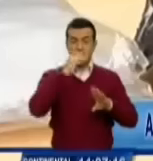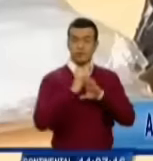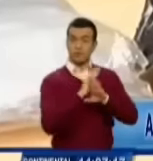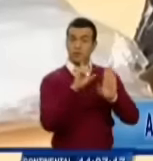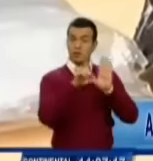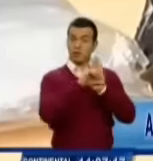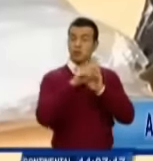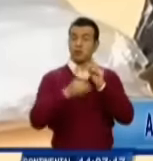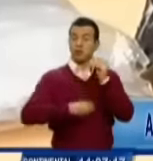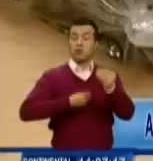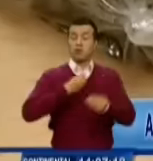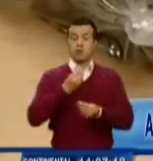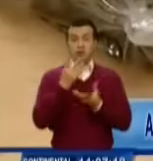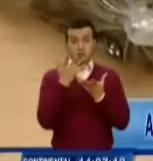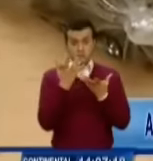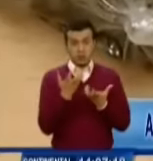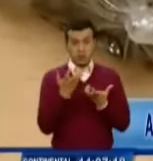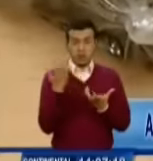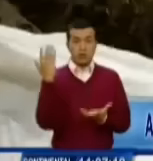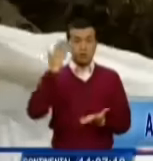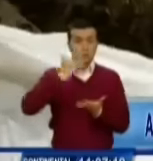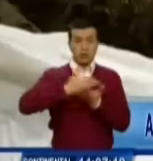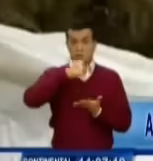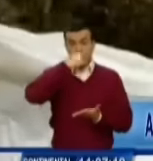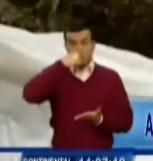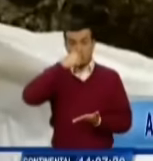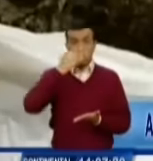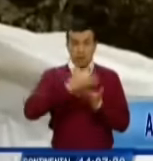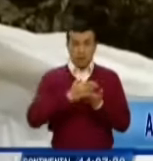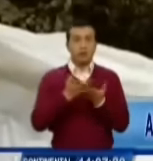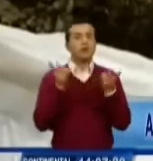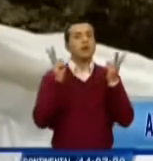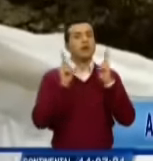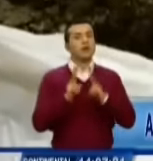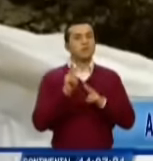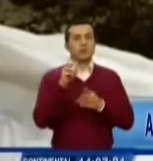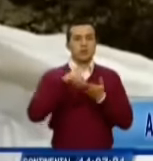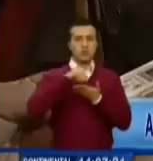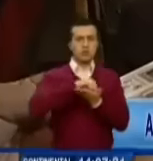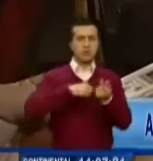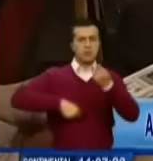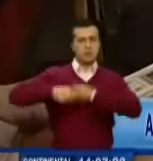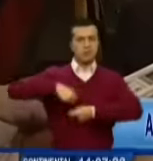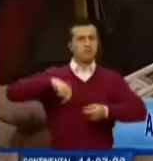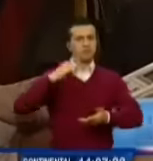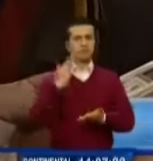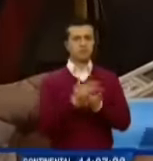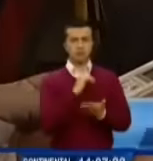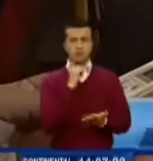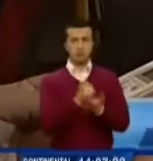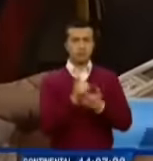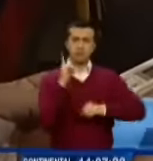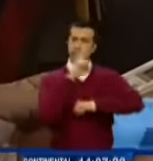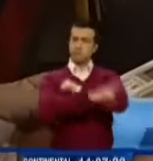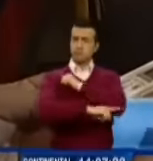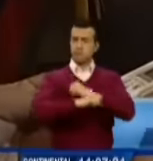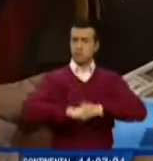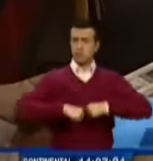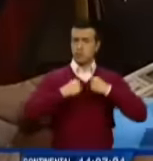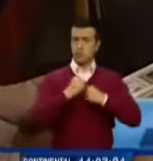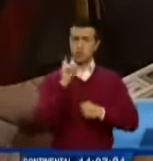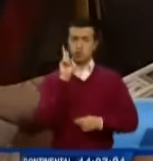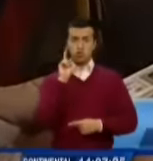legal, está también la intención no solo de frenar el consumo, sino también de combatir el microtráfico. Aumentar la pena para el microtráfico